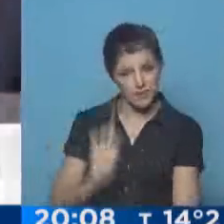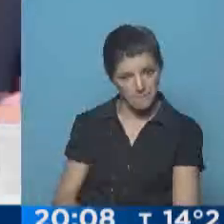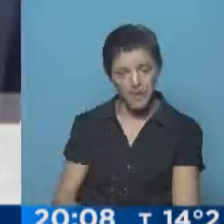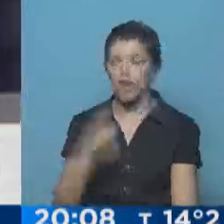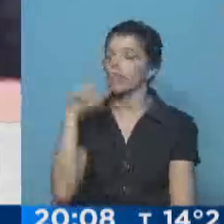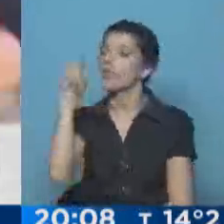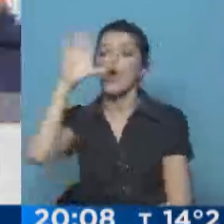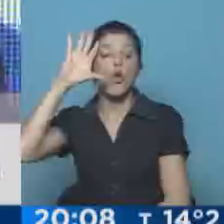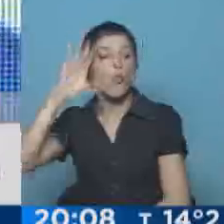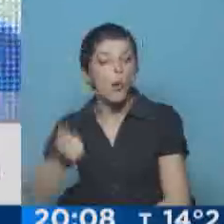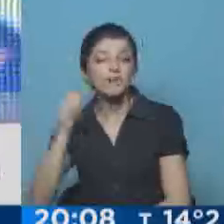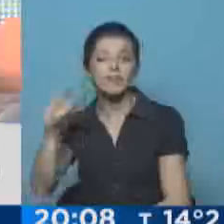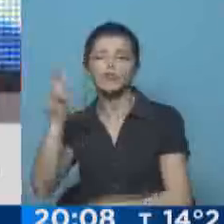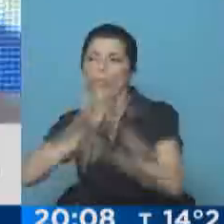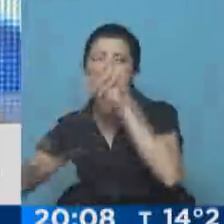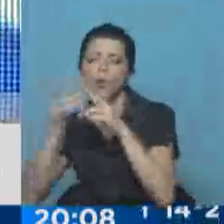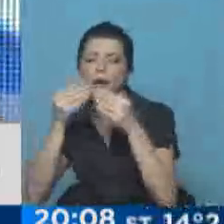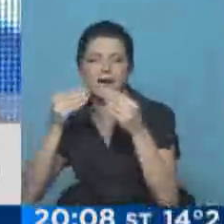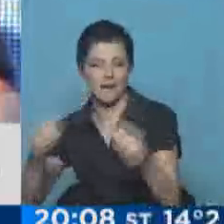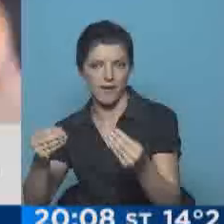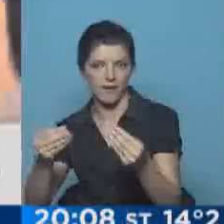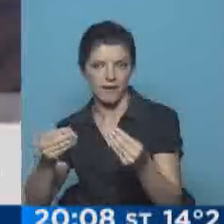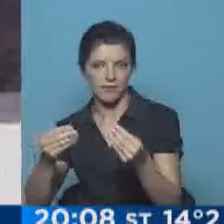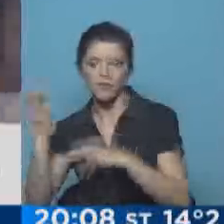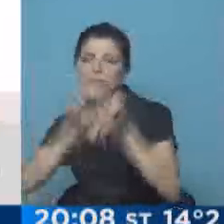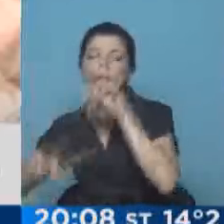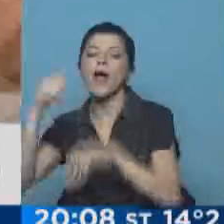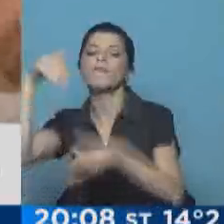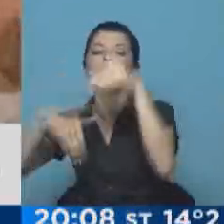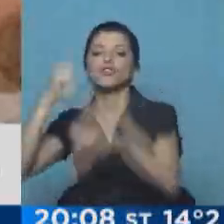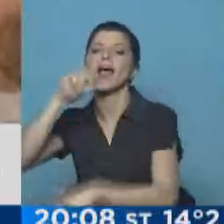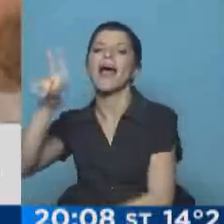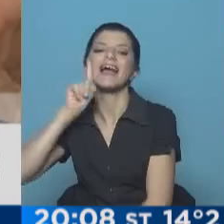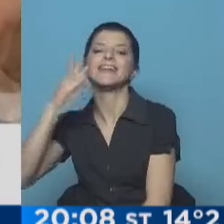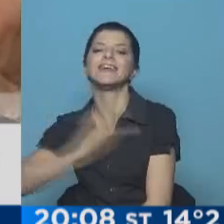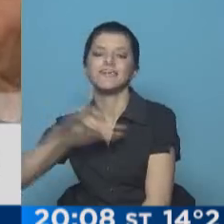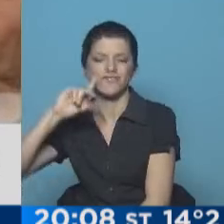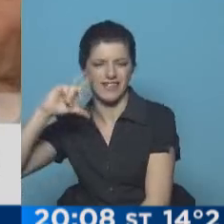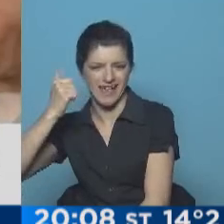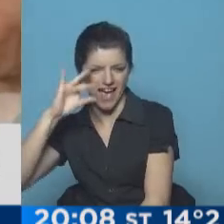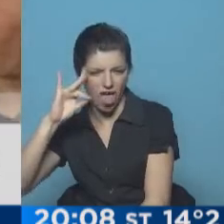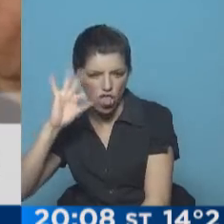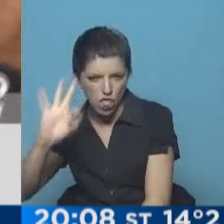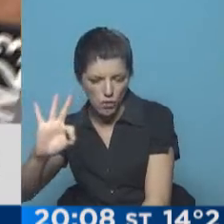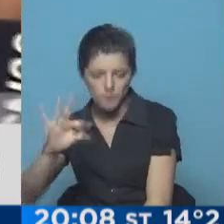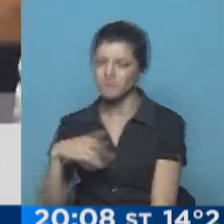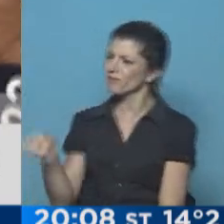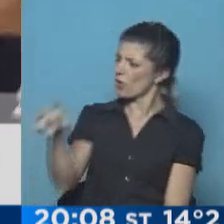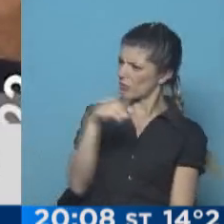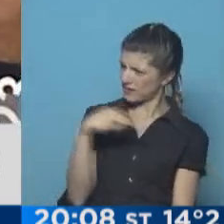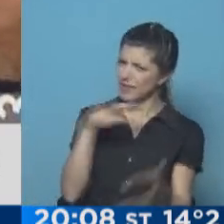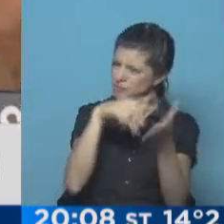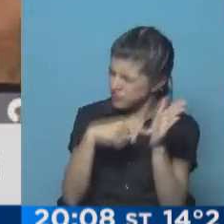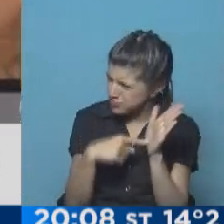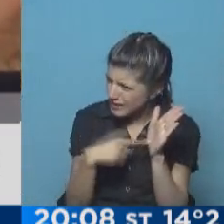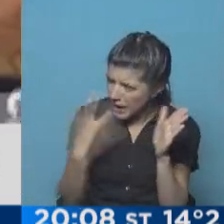que los jueces están buscando imponer el voto calificado. ¿Ustedes prestaron atención? ¿Han leído la sentencia, las